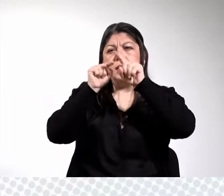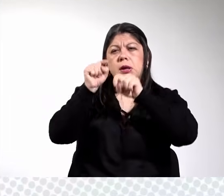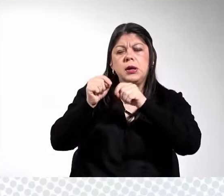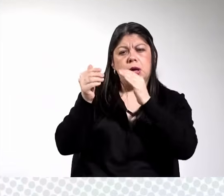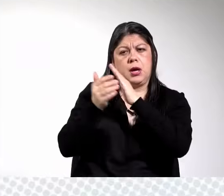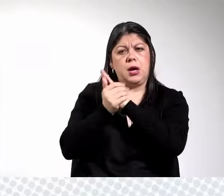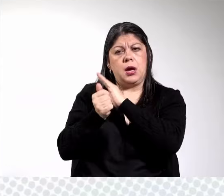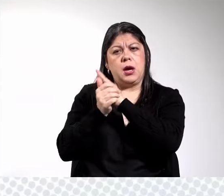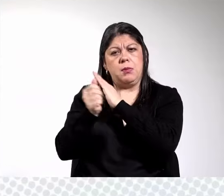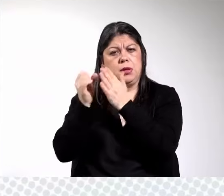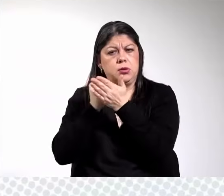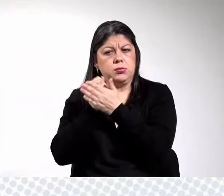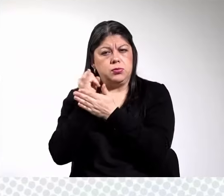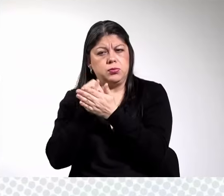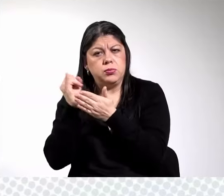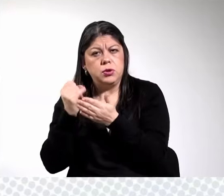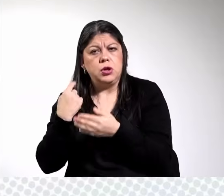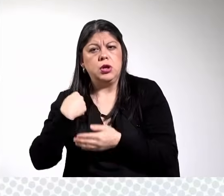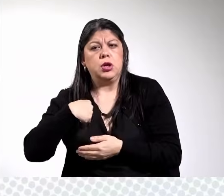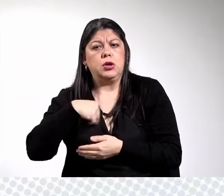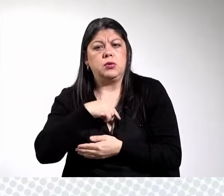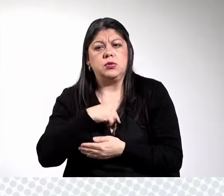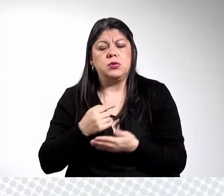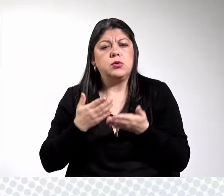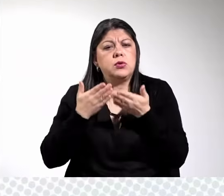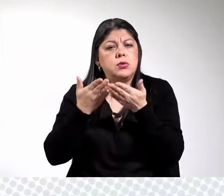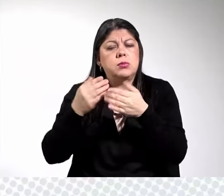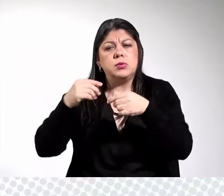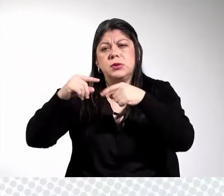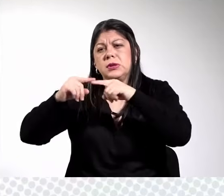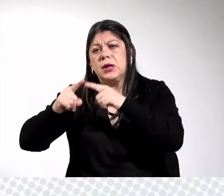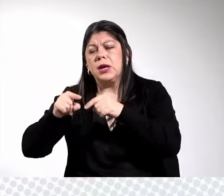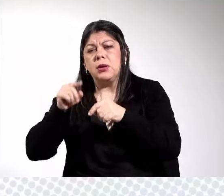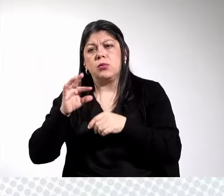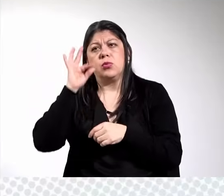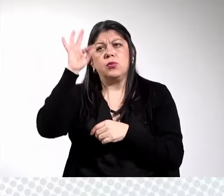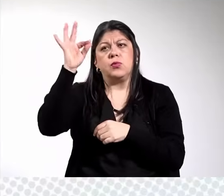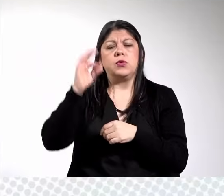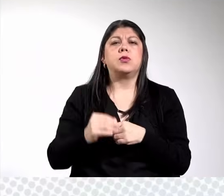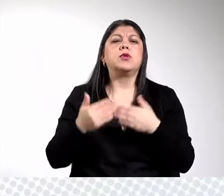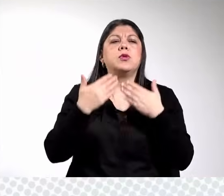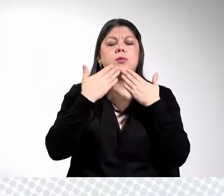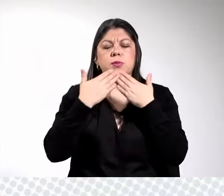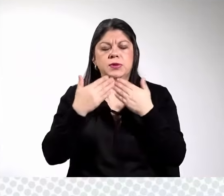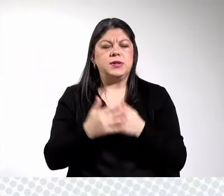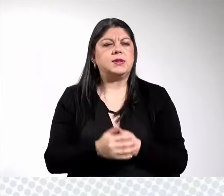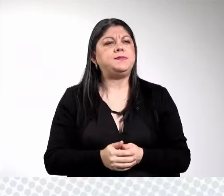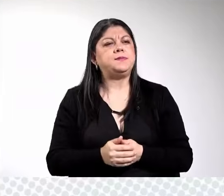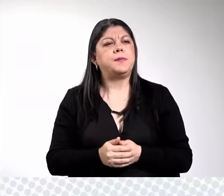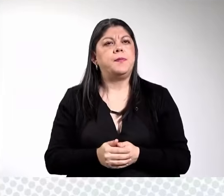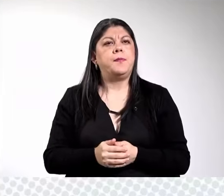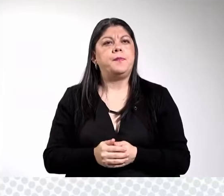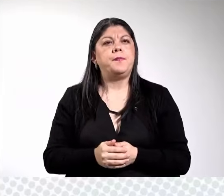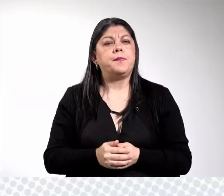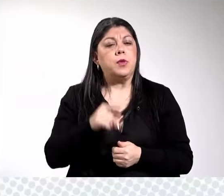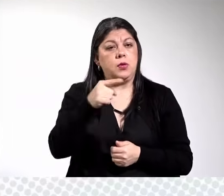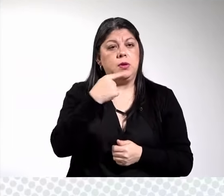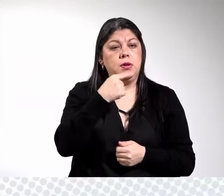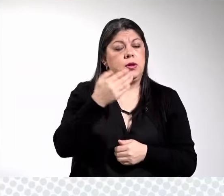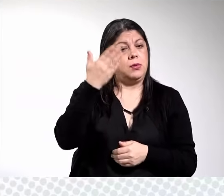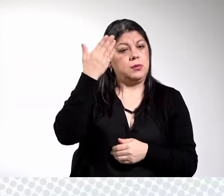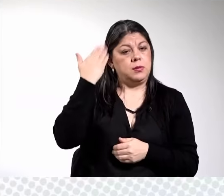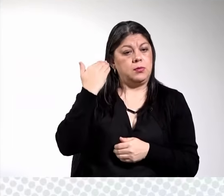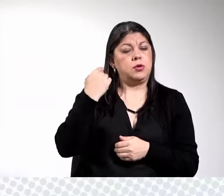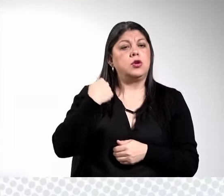de construcción y que nosotros no les estemos dañando su futuro. Muchas gracias. Usted lo decía hace un